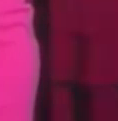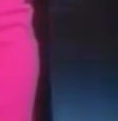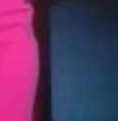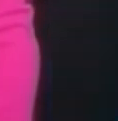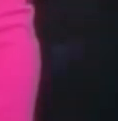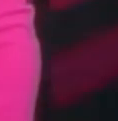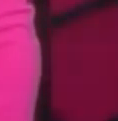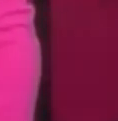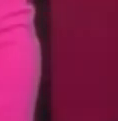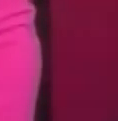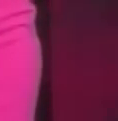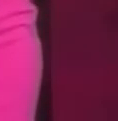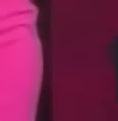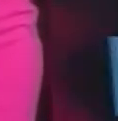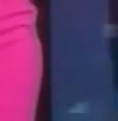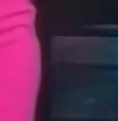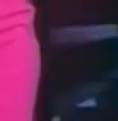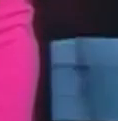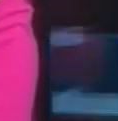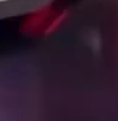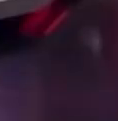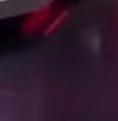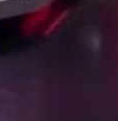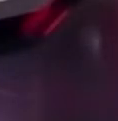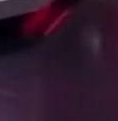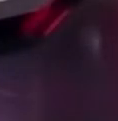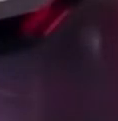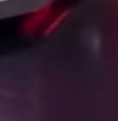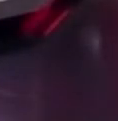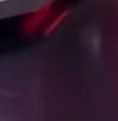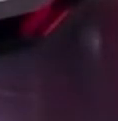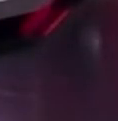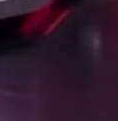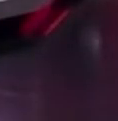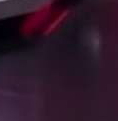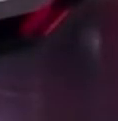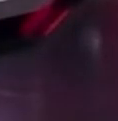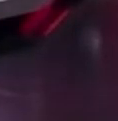usuarios. Nelly Aguiar nos entrega todos los detalles.